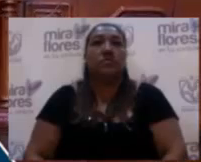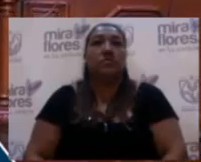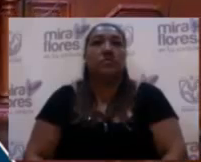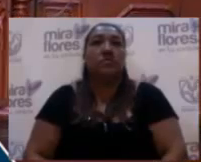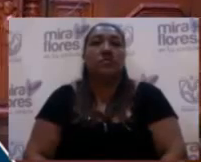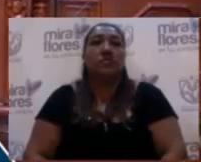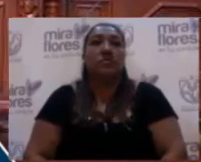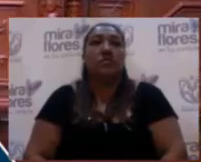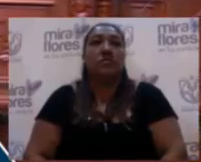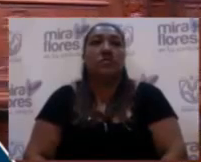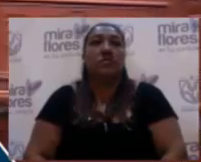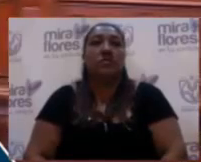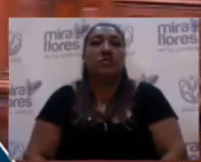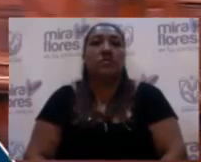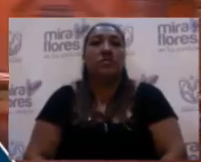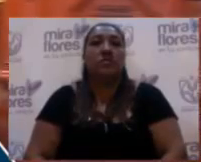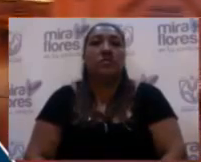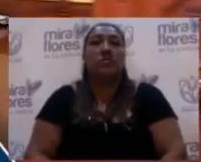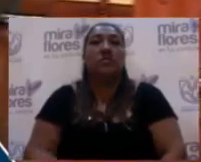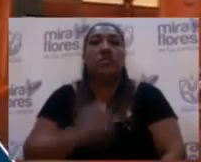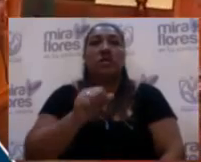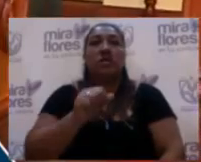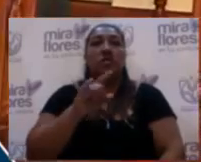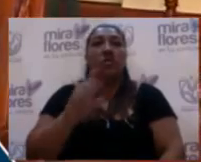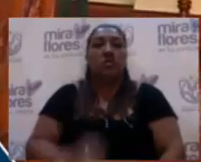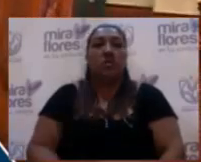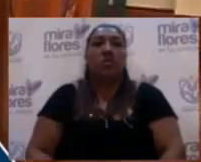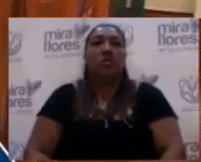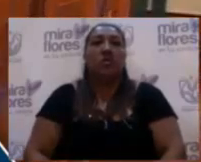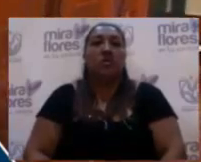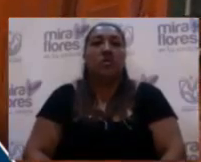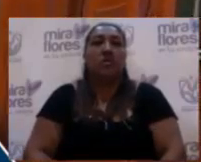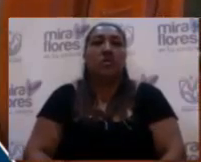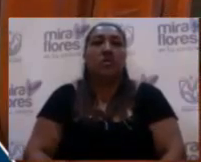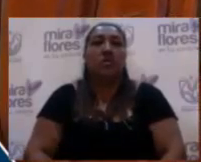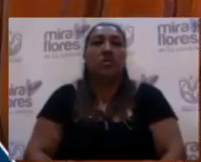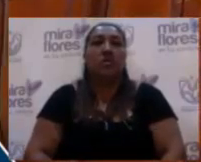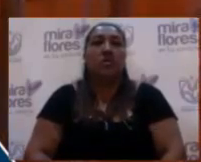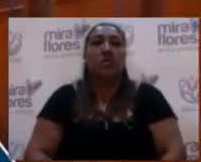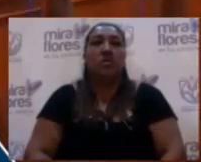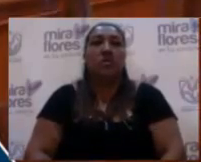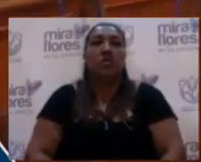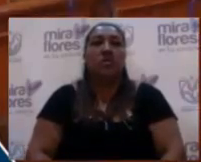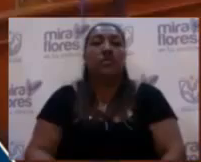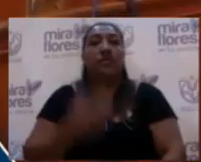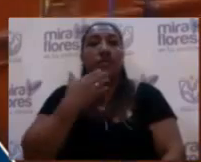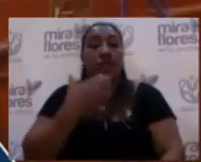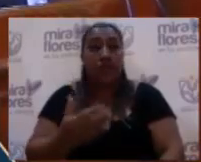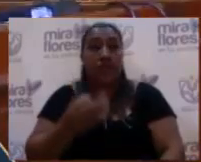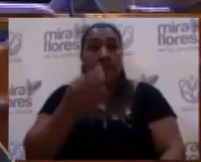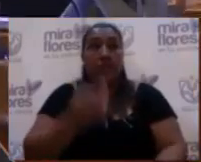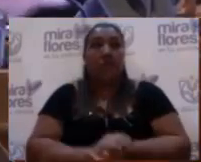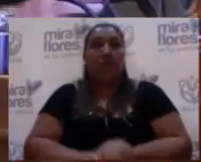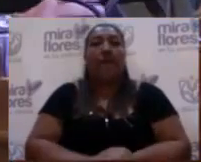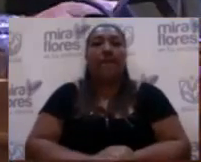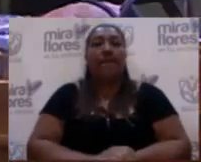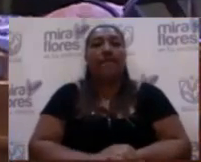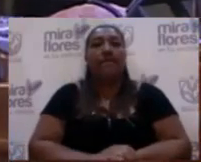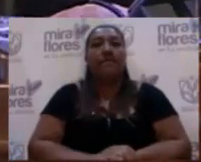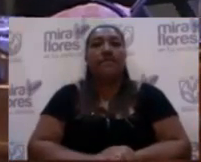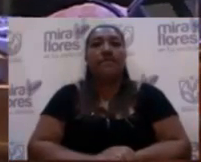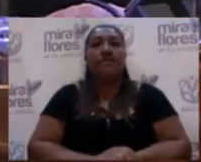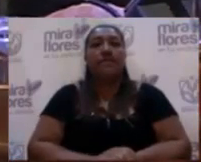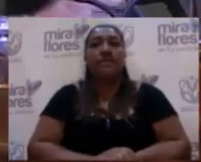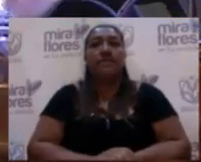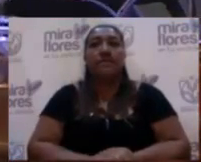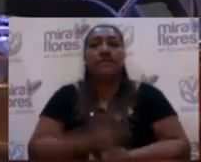Ha levantado la mano el señor Sousa, tiene el uso de la palabra. Gracias. Simplemente esta